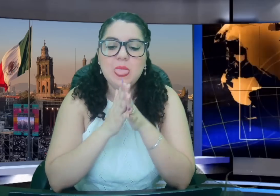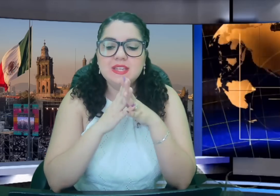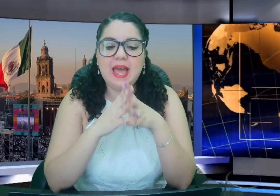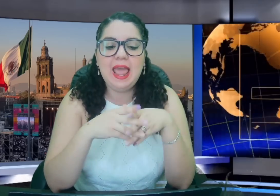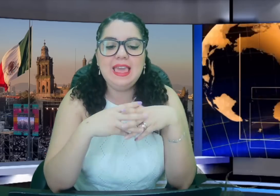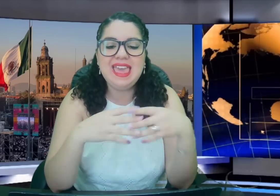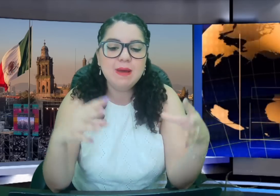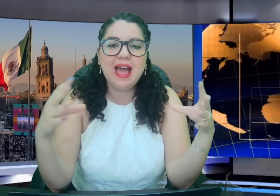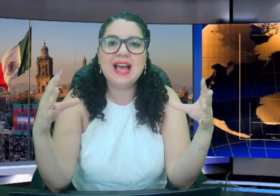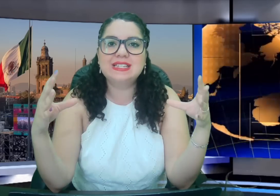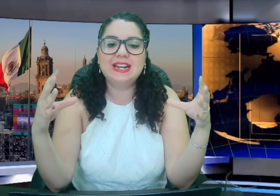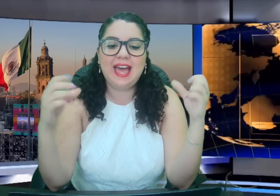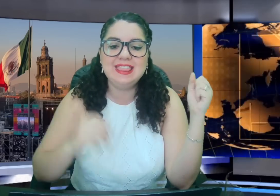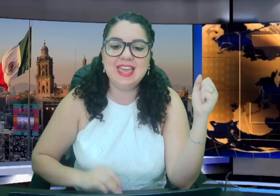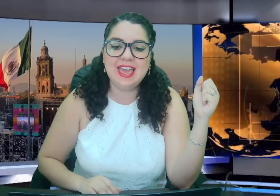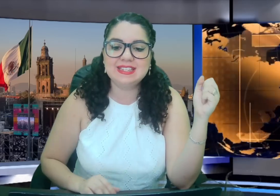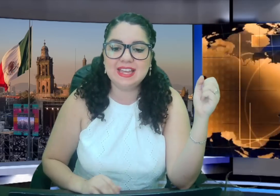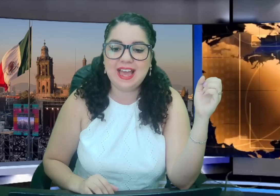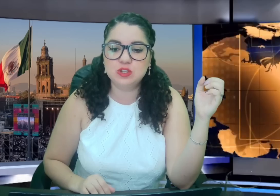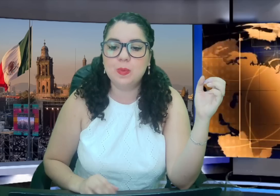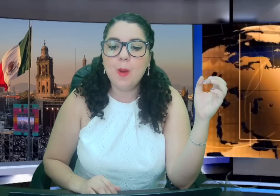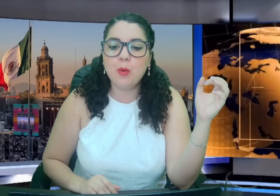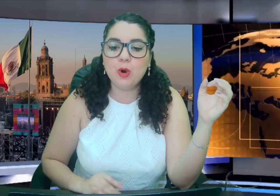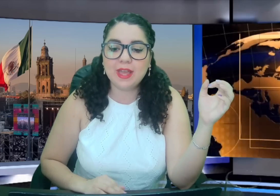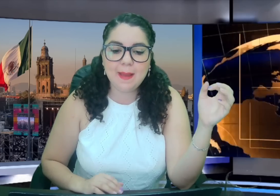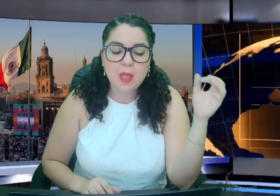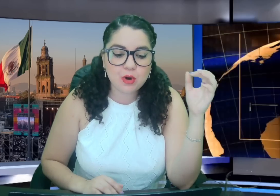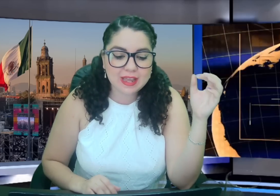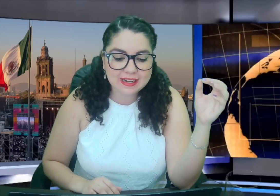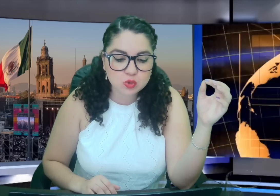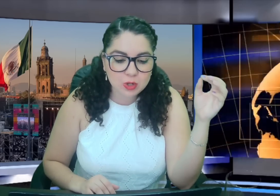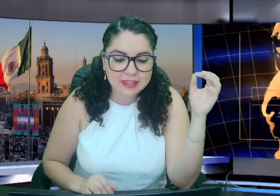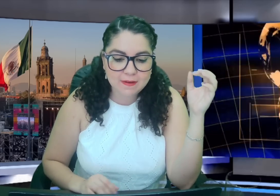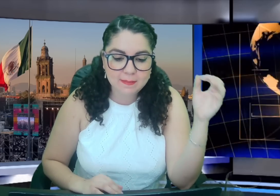García, sale y habla acerca de este caso. ¿Por qué? Porque